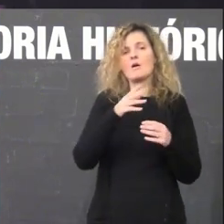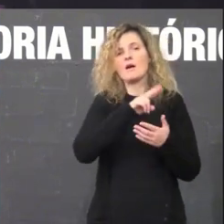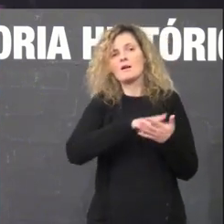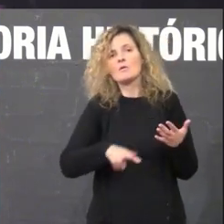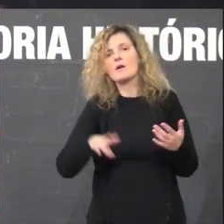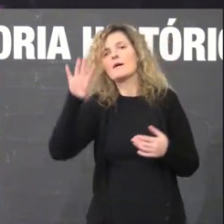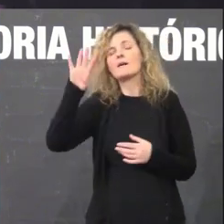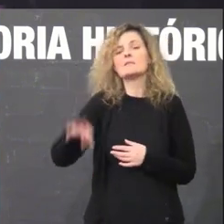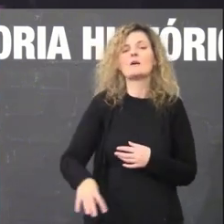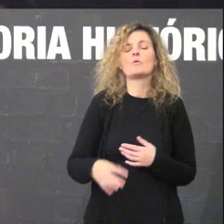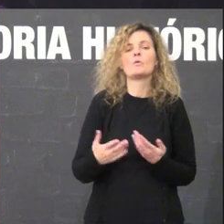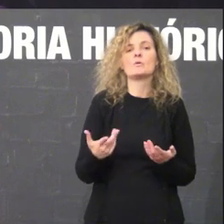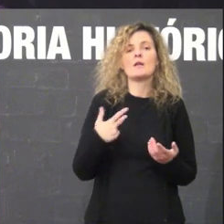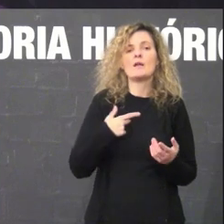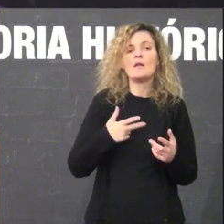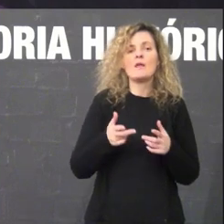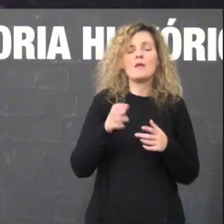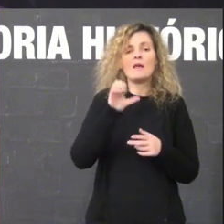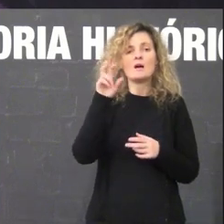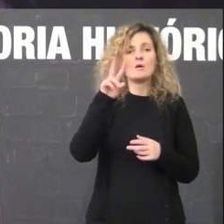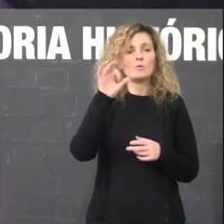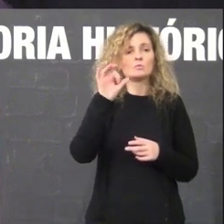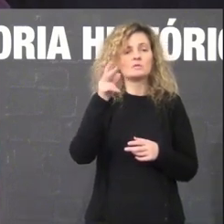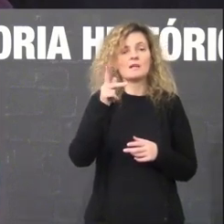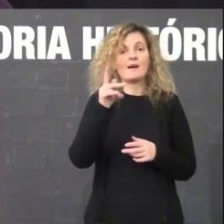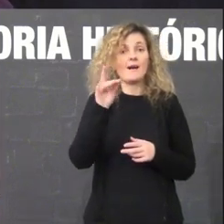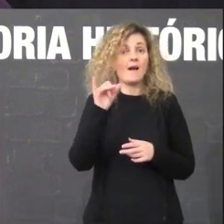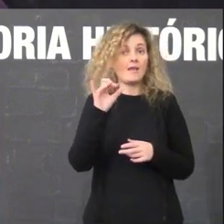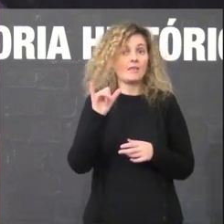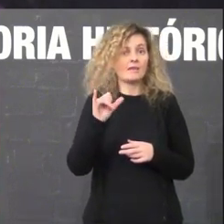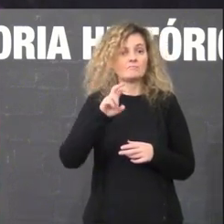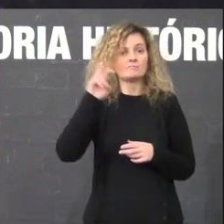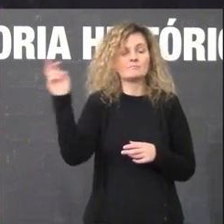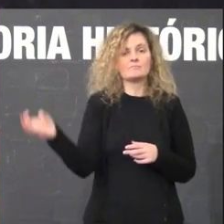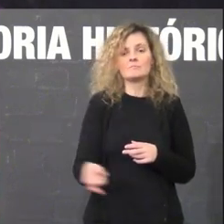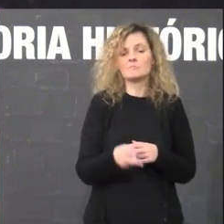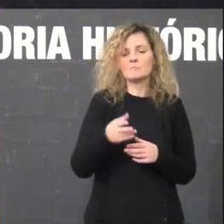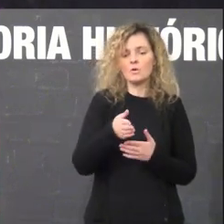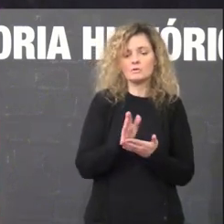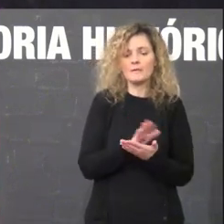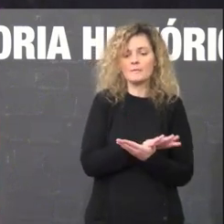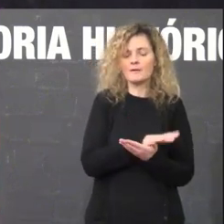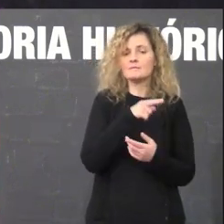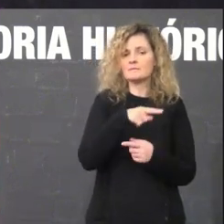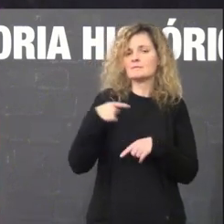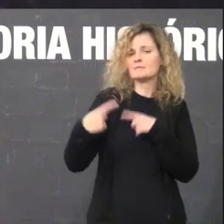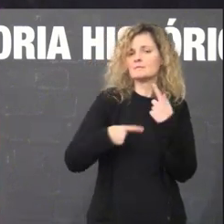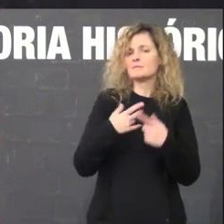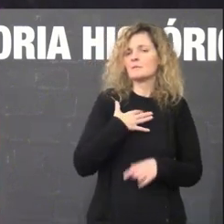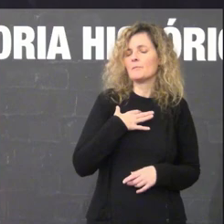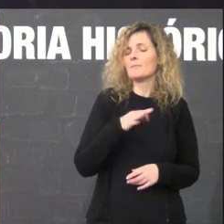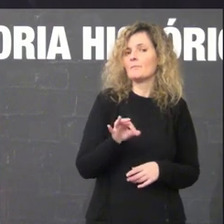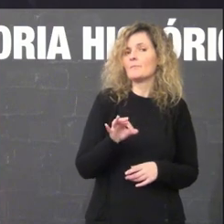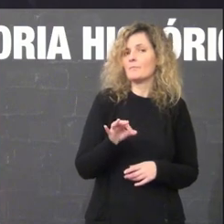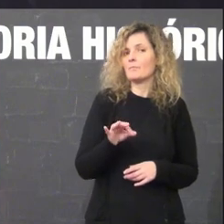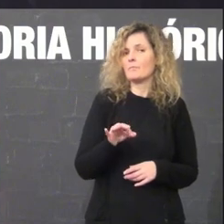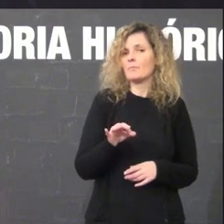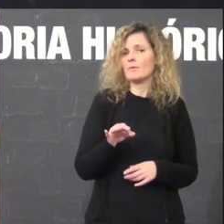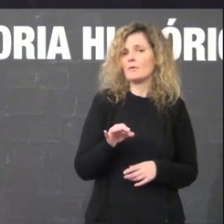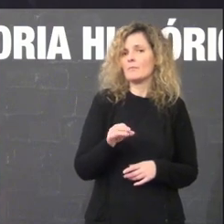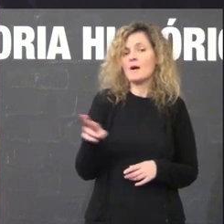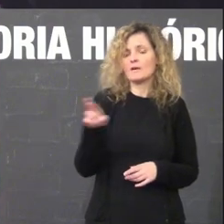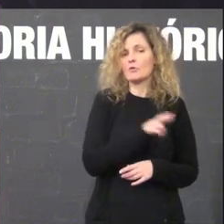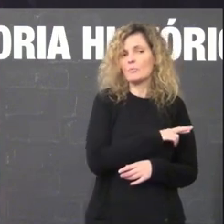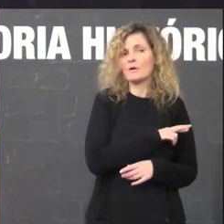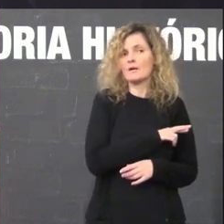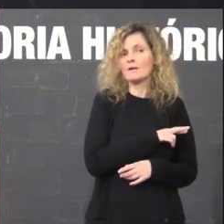de Cataluña de euskadi de todos los territorios Pero hay otra parte de toda esa tradición que también se podría que se